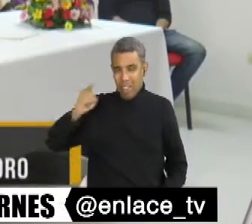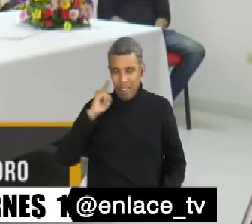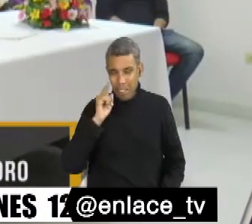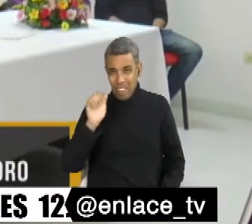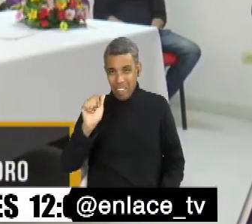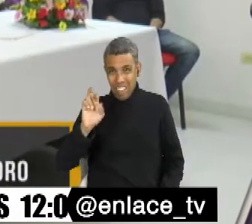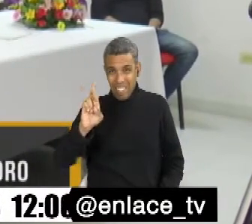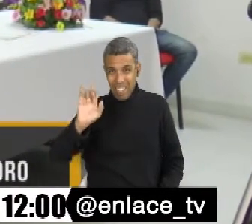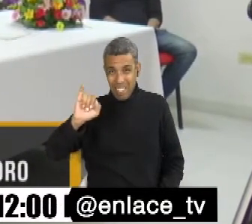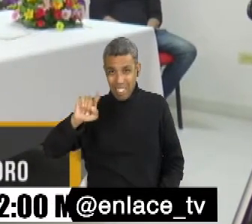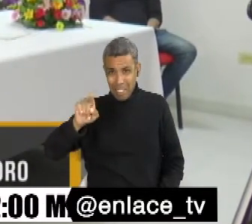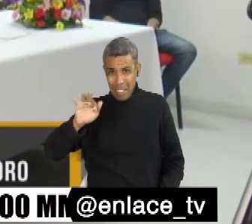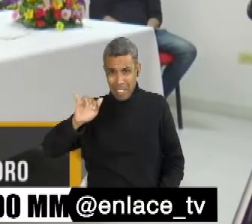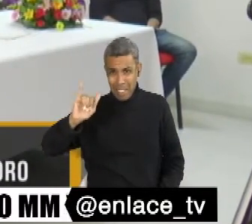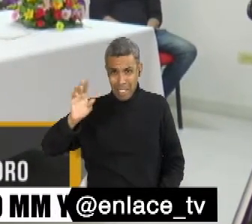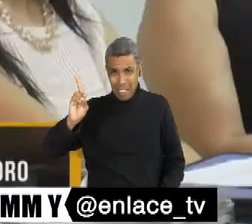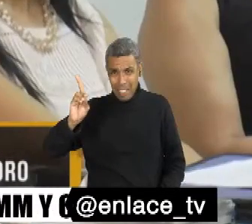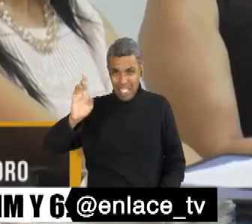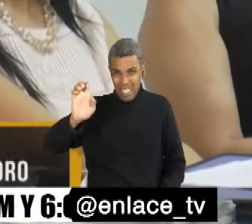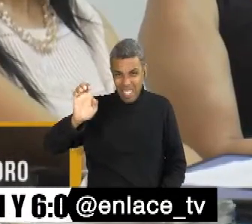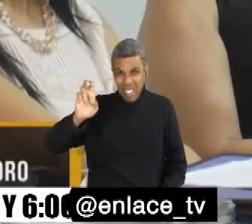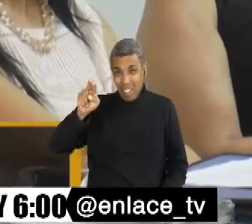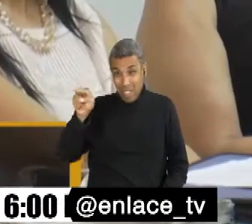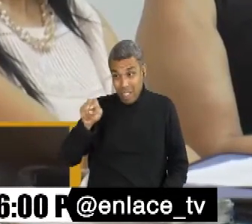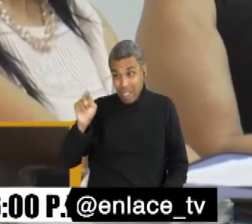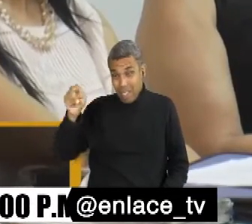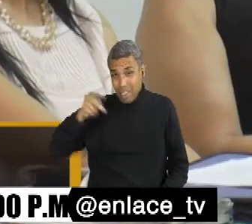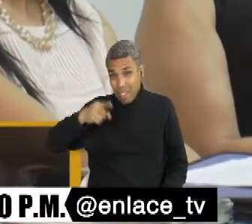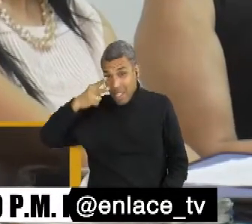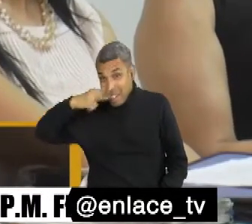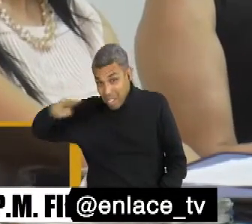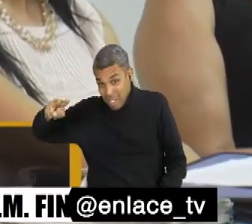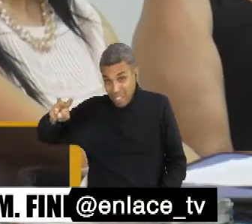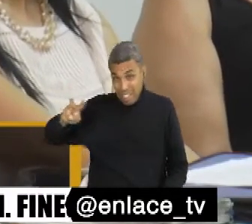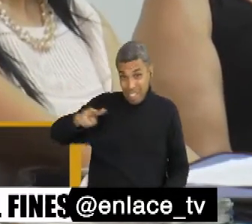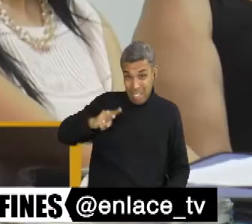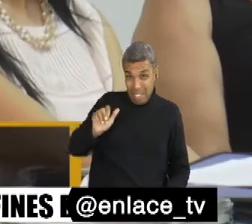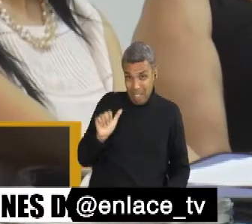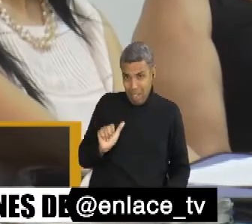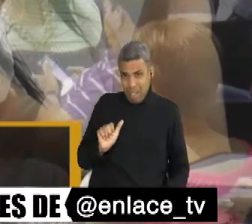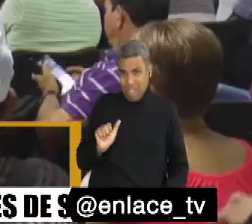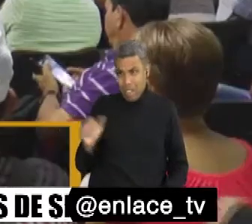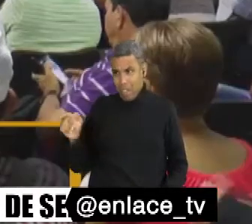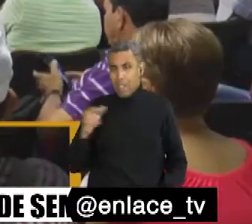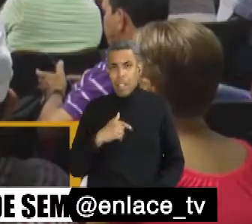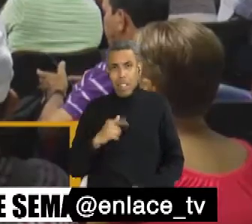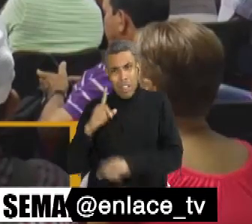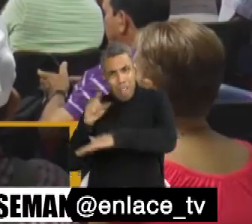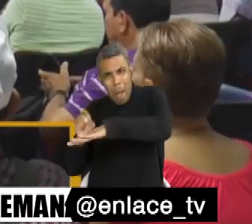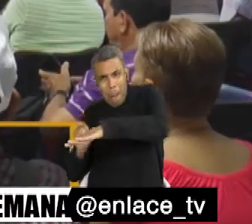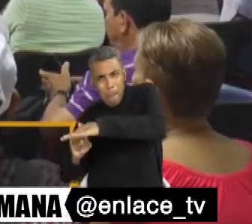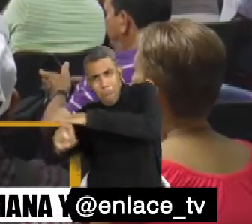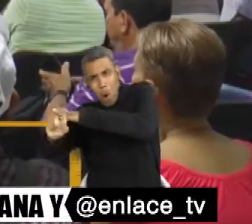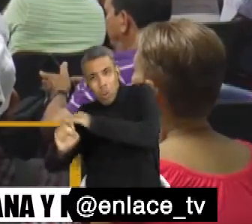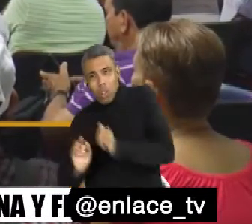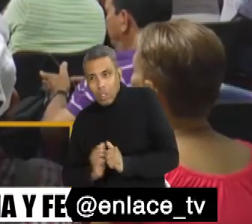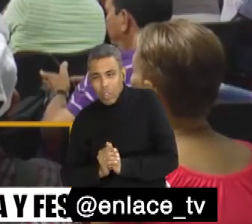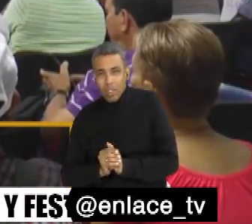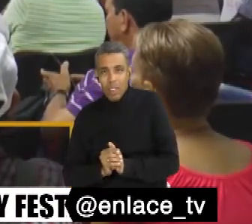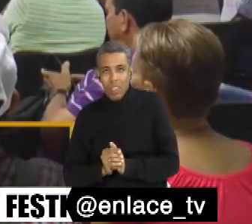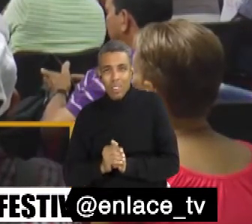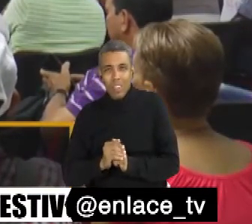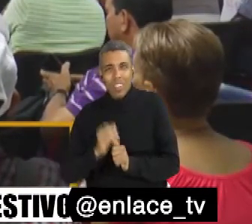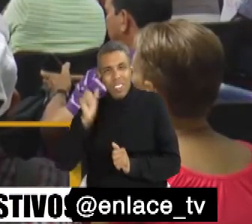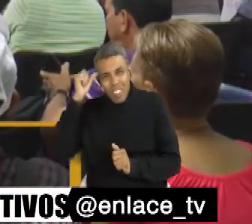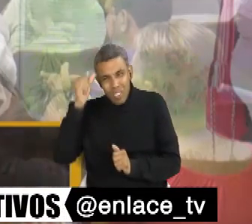Enlace Noticias la exconcejal de Barranca Bermeja, Claudia Andrade, hija del exsenador de la República, José Aristides Andrade, luego de conocer de la libertad de David